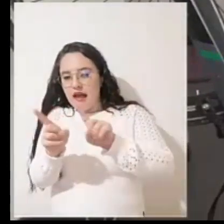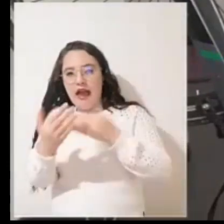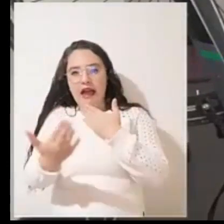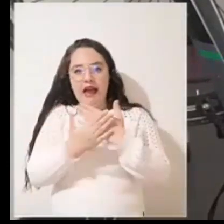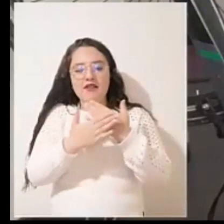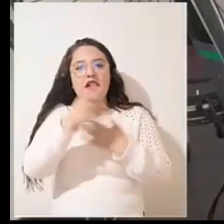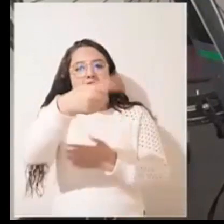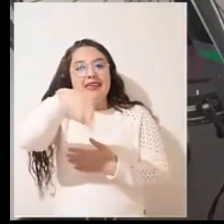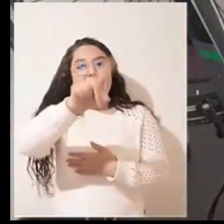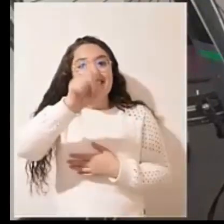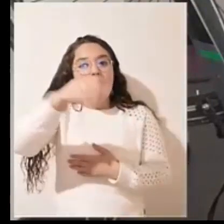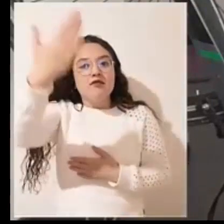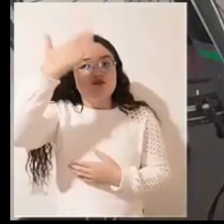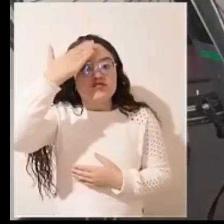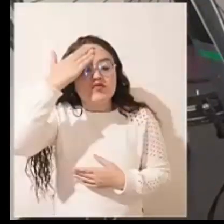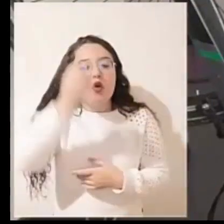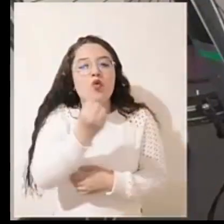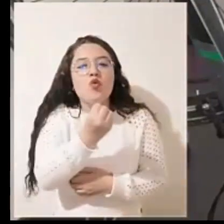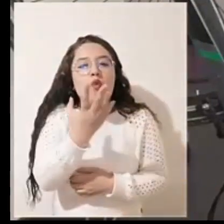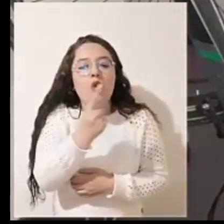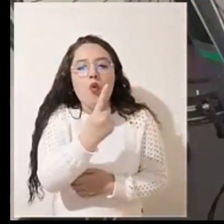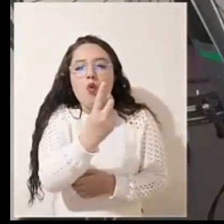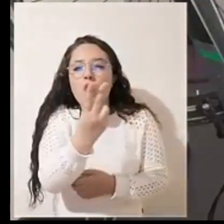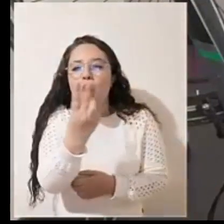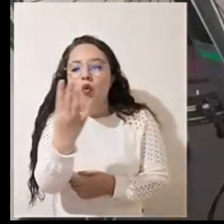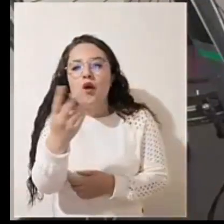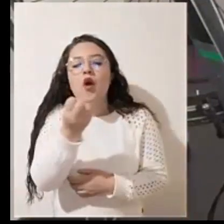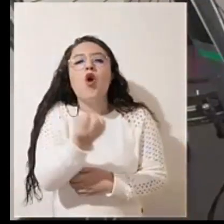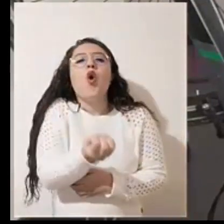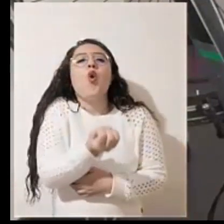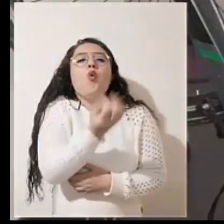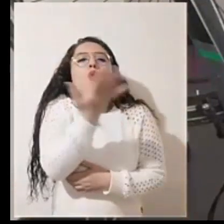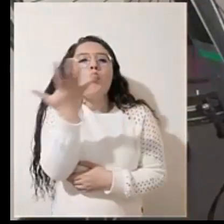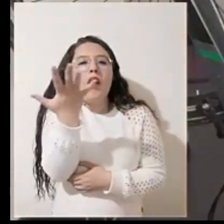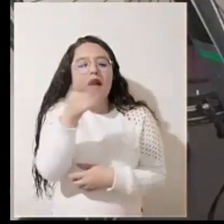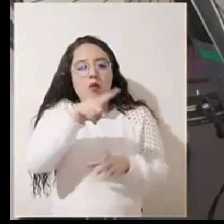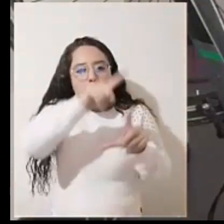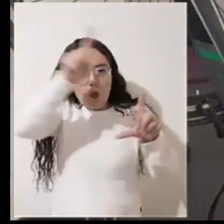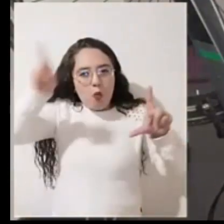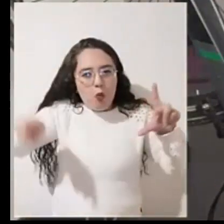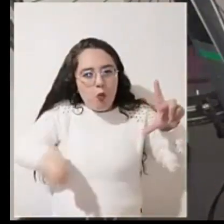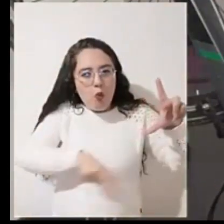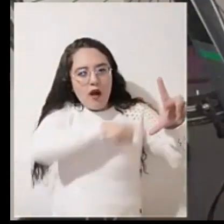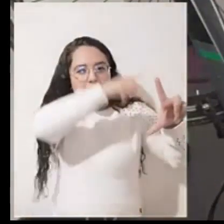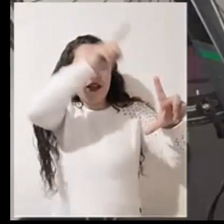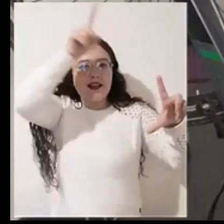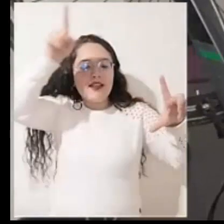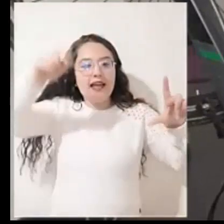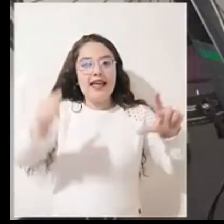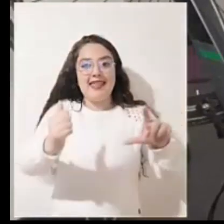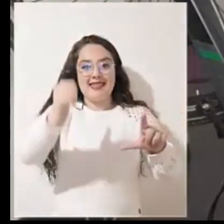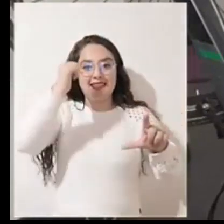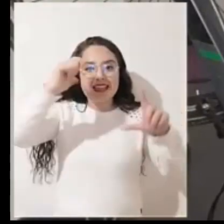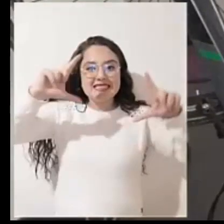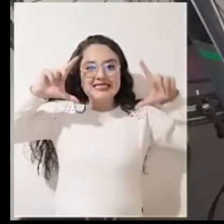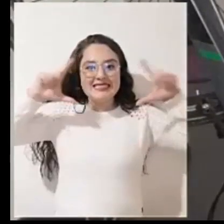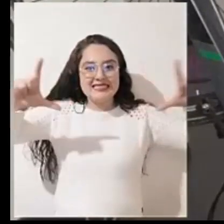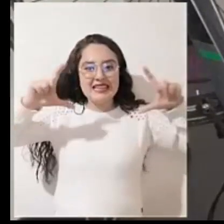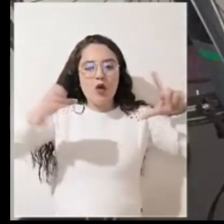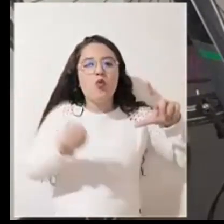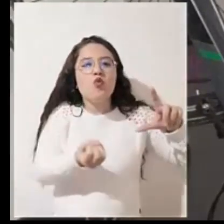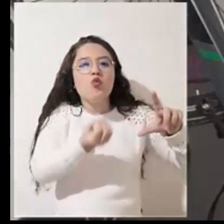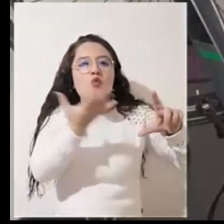La idea es contar inicialmente cuántos pedalazos o cuántas vueltas, mejor, da la llanta de